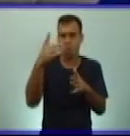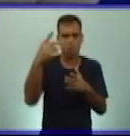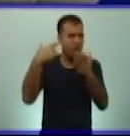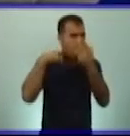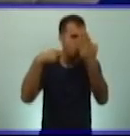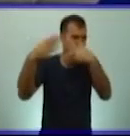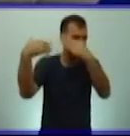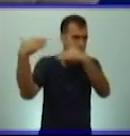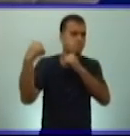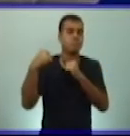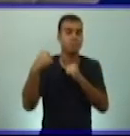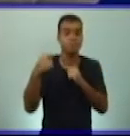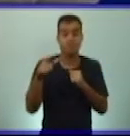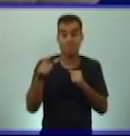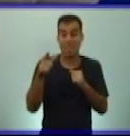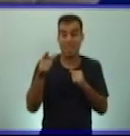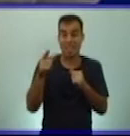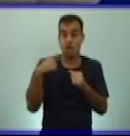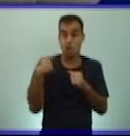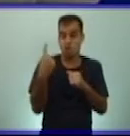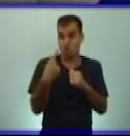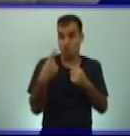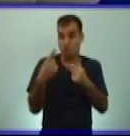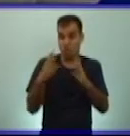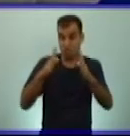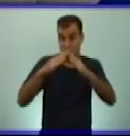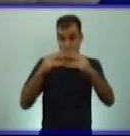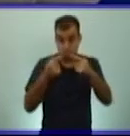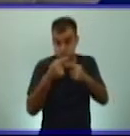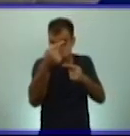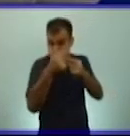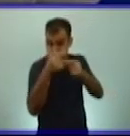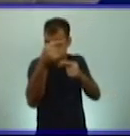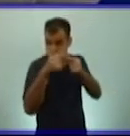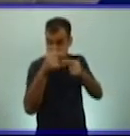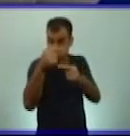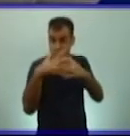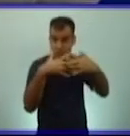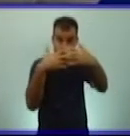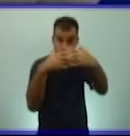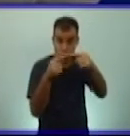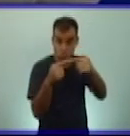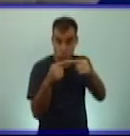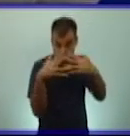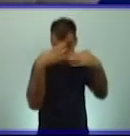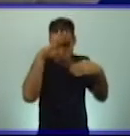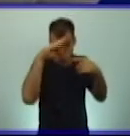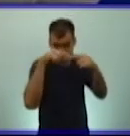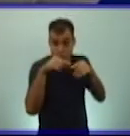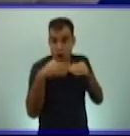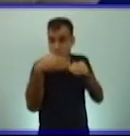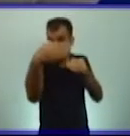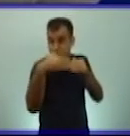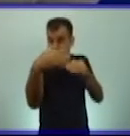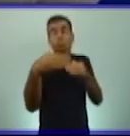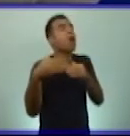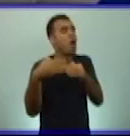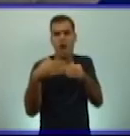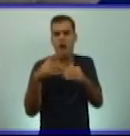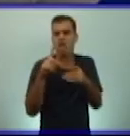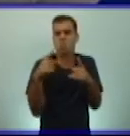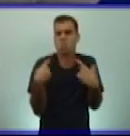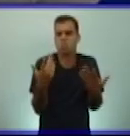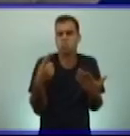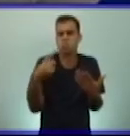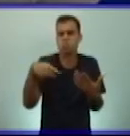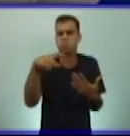juntos en América no obliga, sino en la mente de algún candidato o bachiller a unión política.